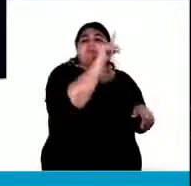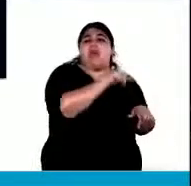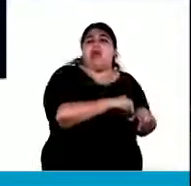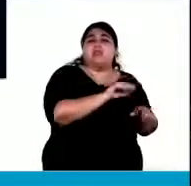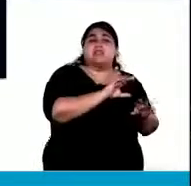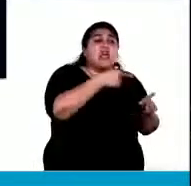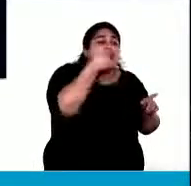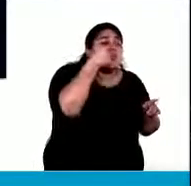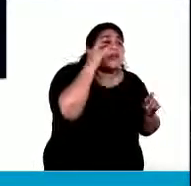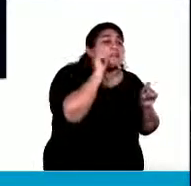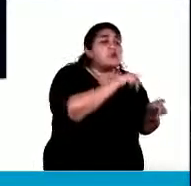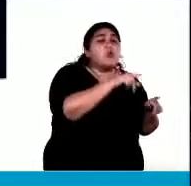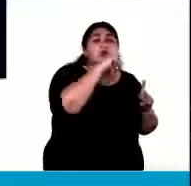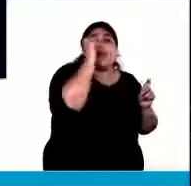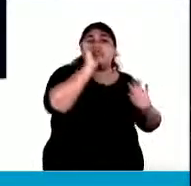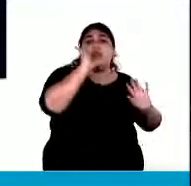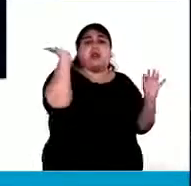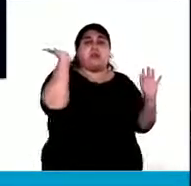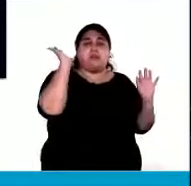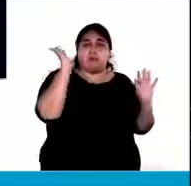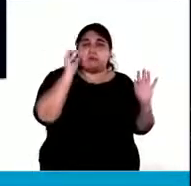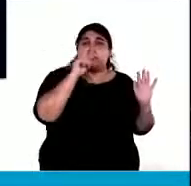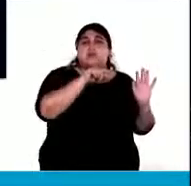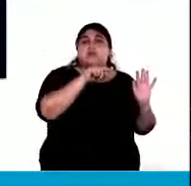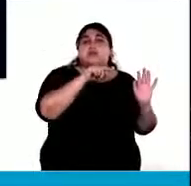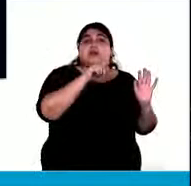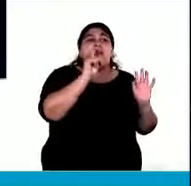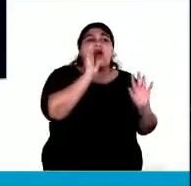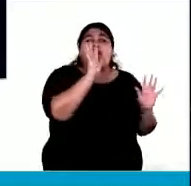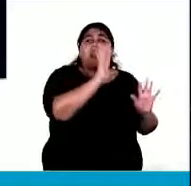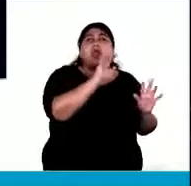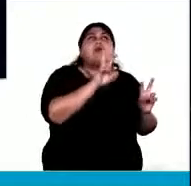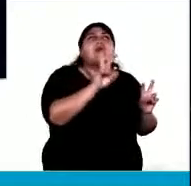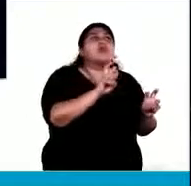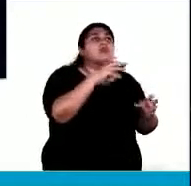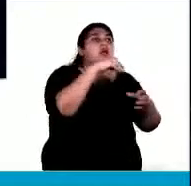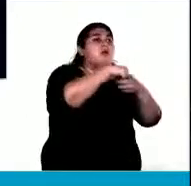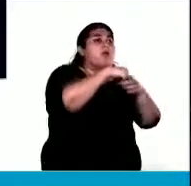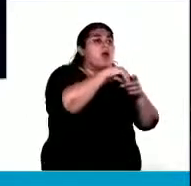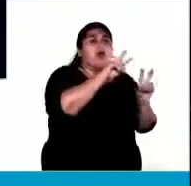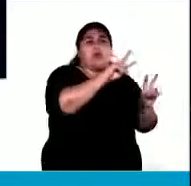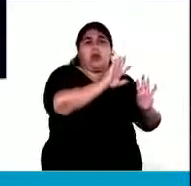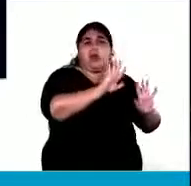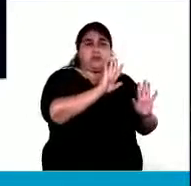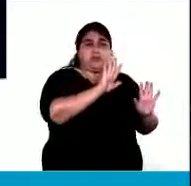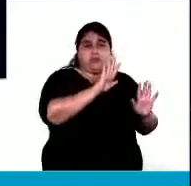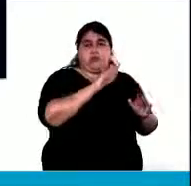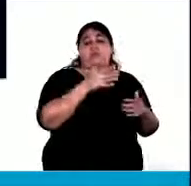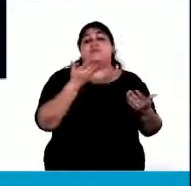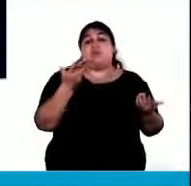intereses transnacionales. No tiene absolutamente nada que ver con el peronismo. Por eso,